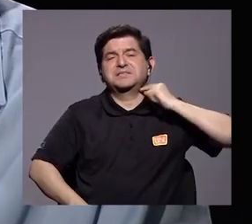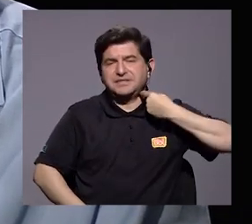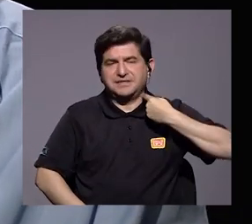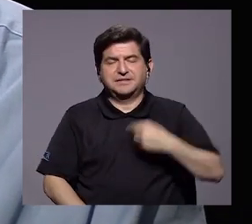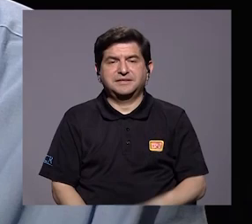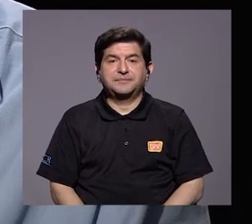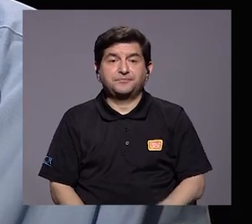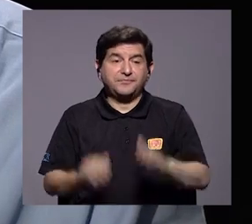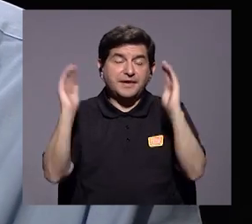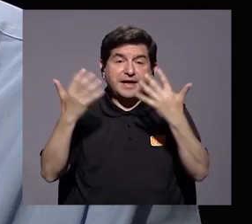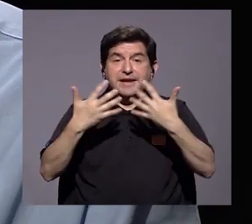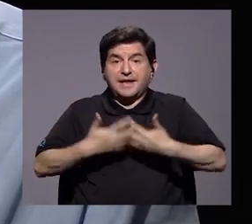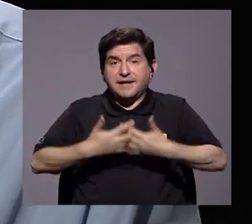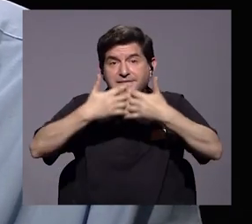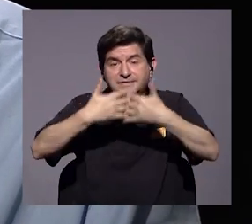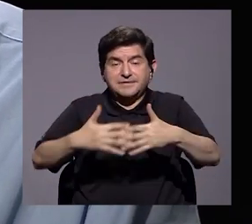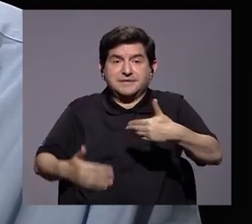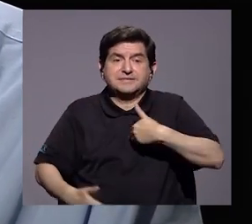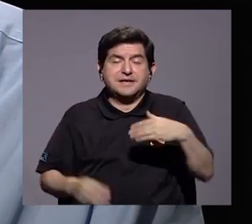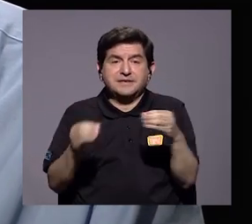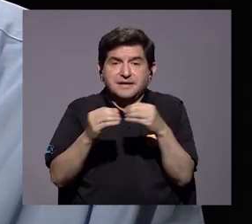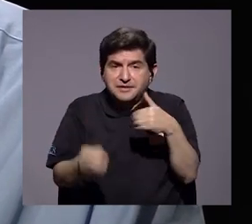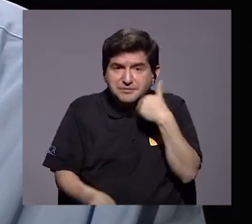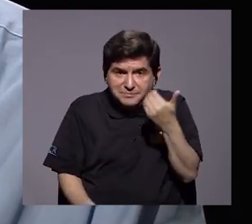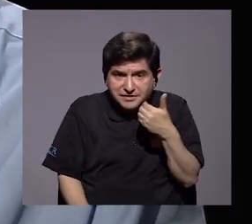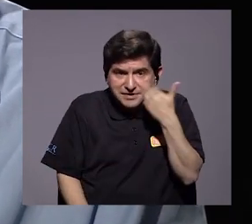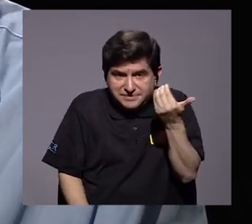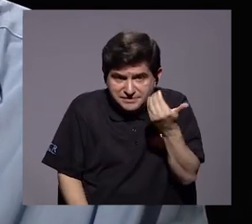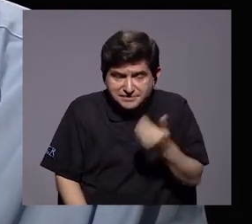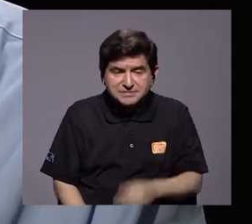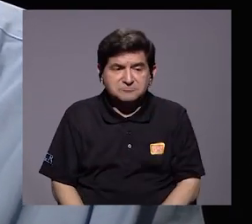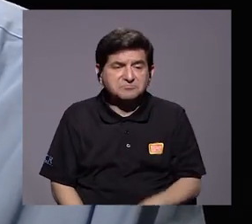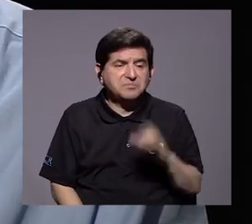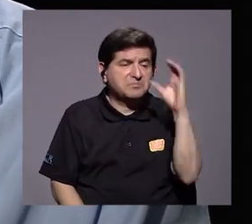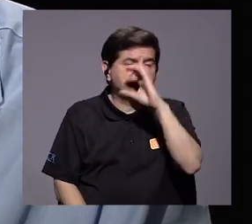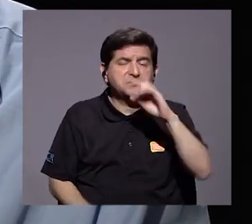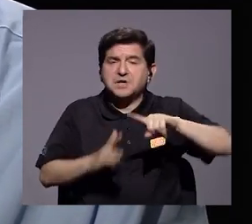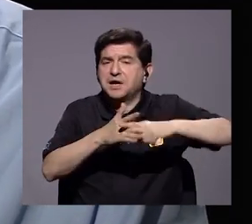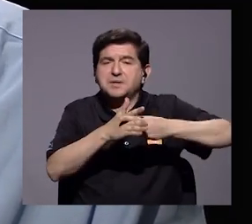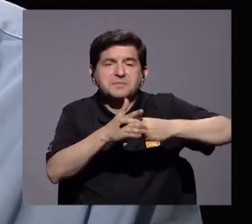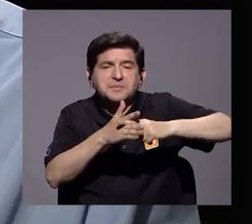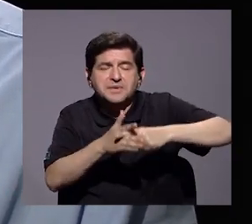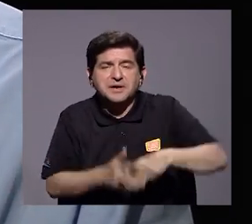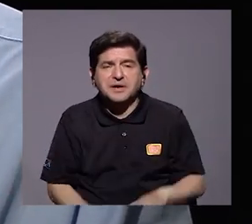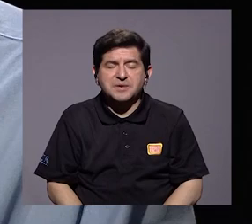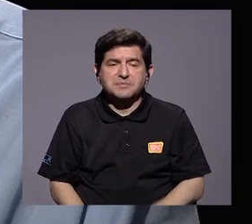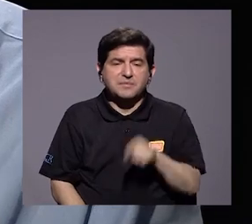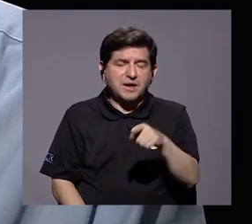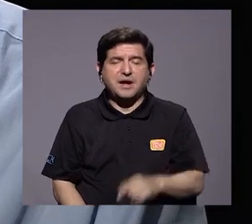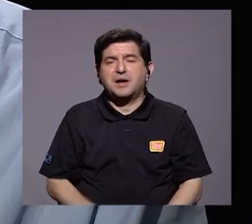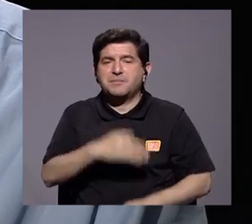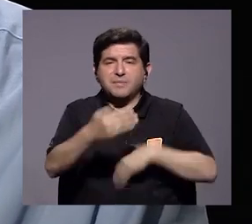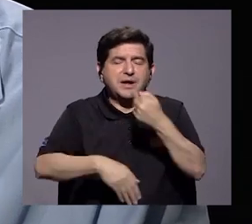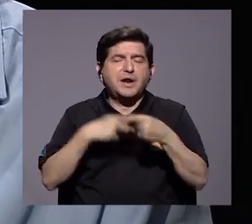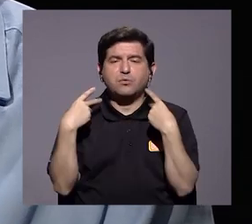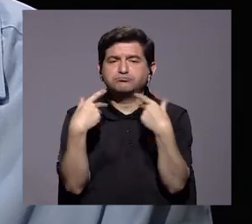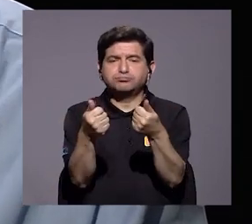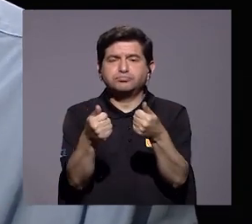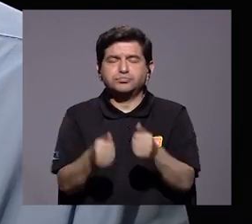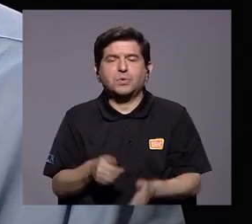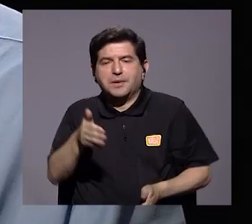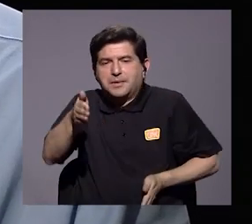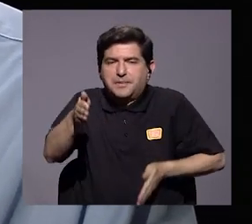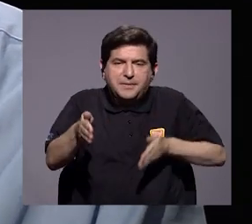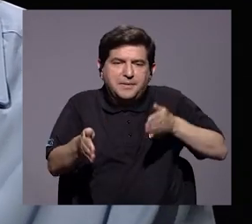eso las grandes empresas que son las que tienen más facilidad busquen mecanismos para automatizar procesos para